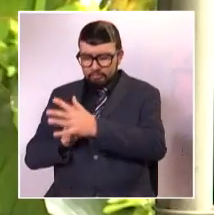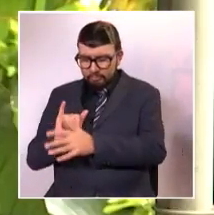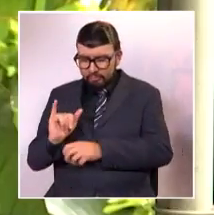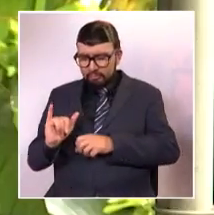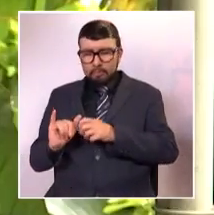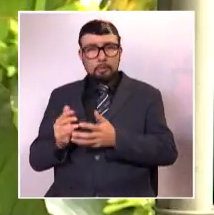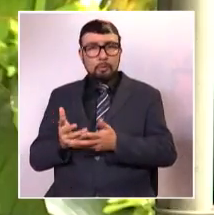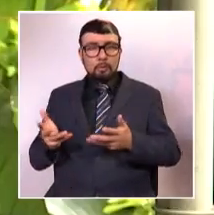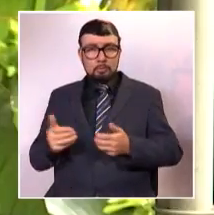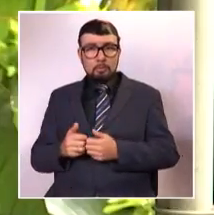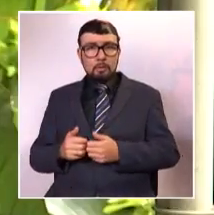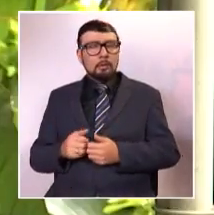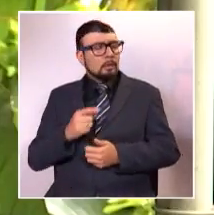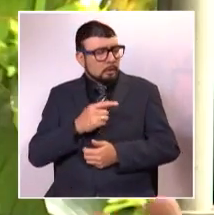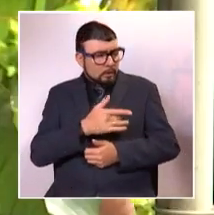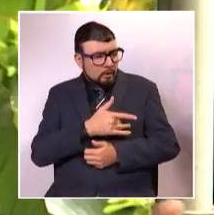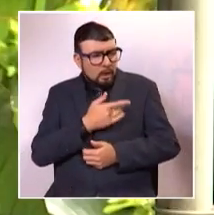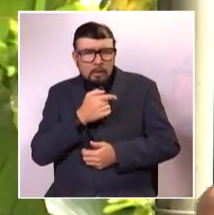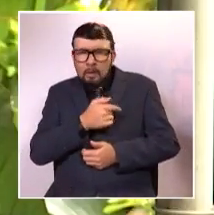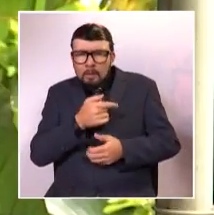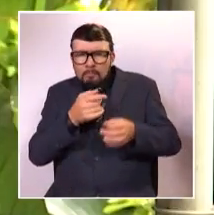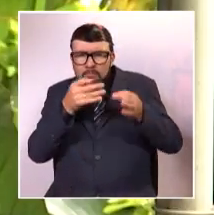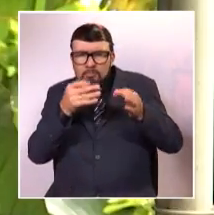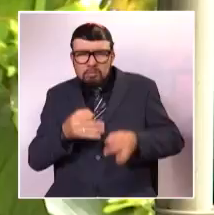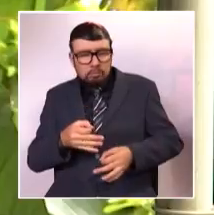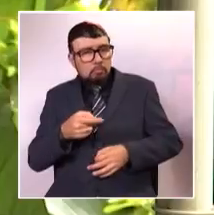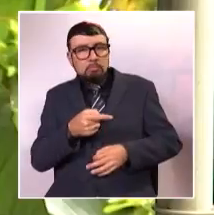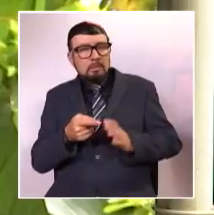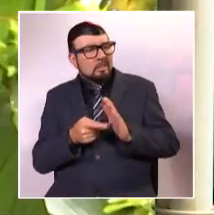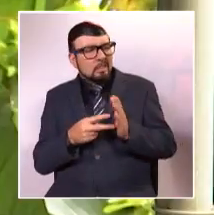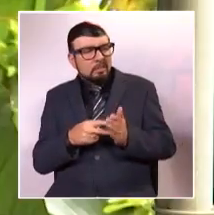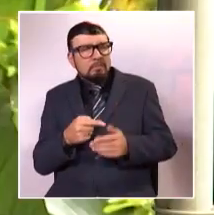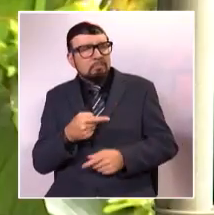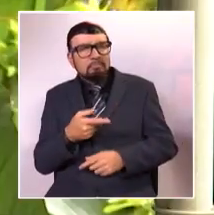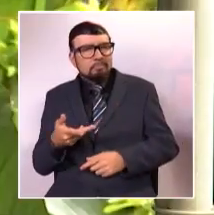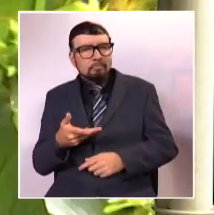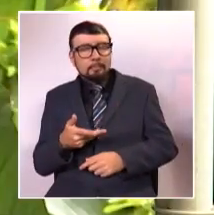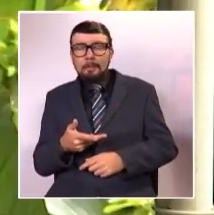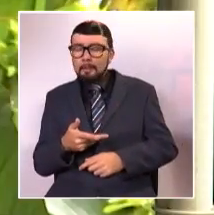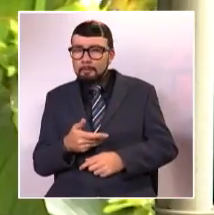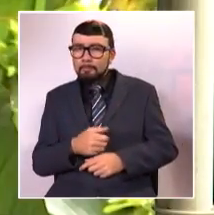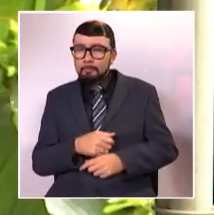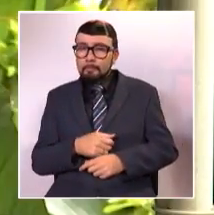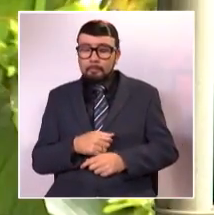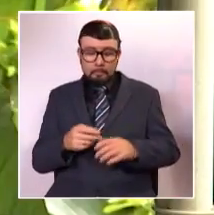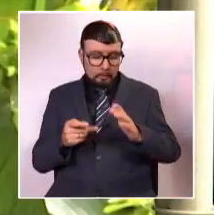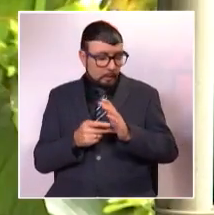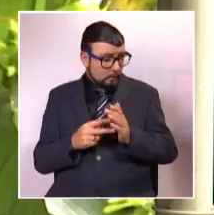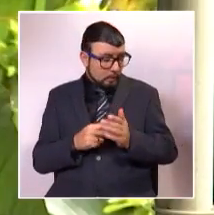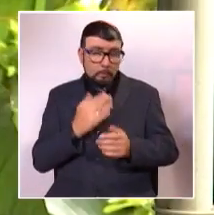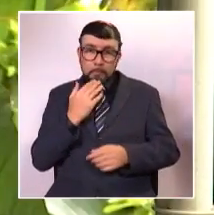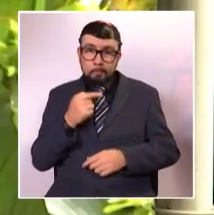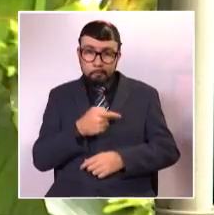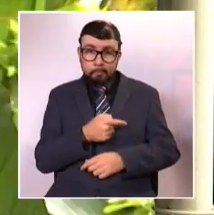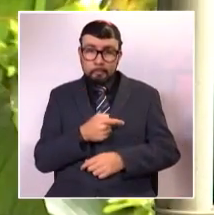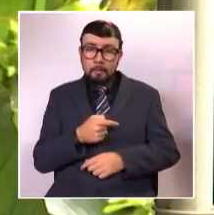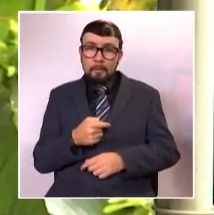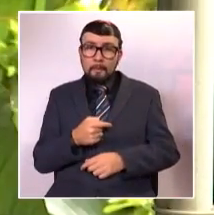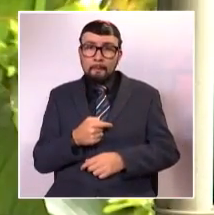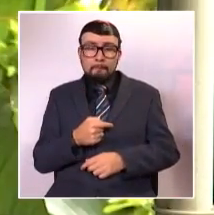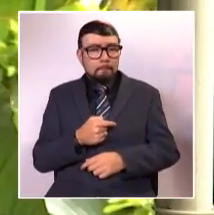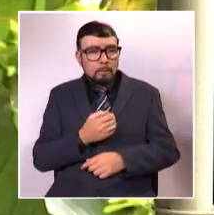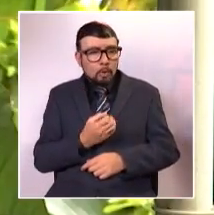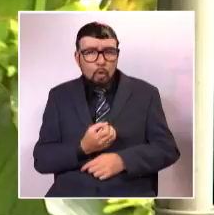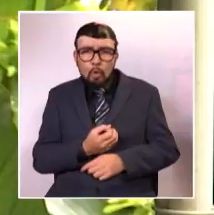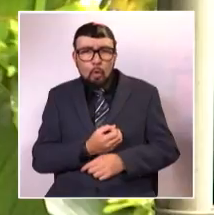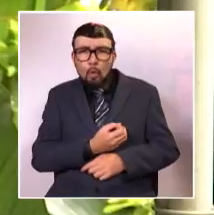Hablo de sensibilidad y especificidad y eso quiere decir, que de el número de